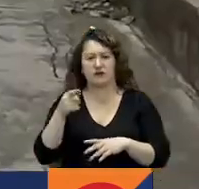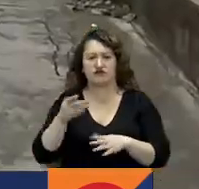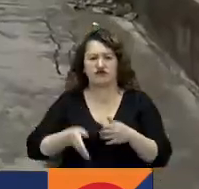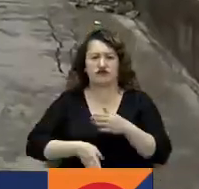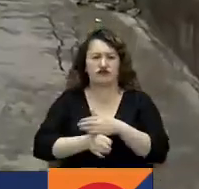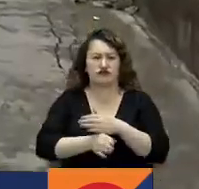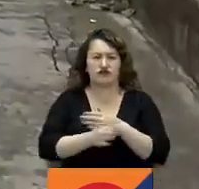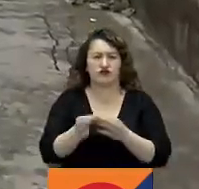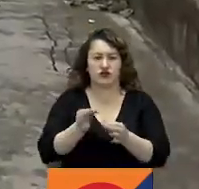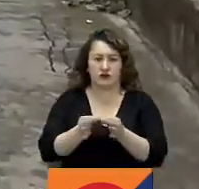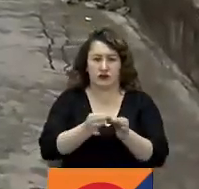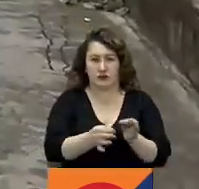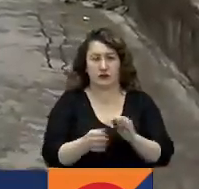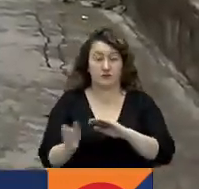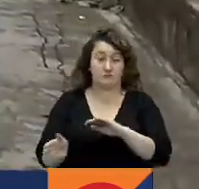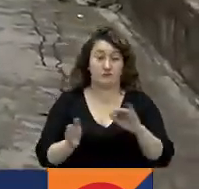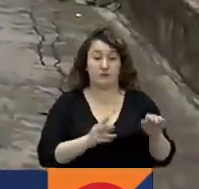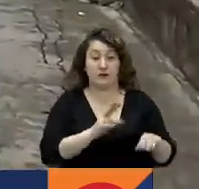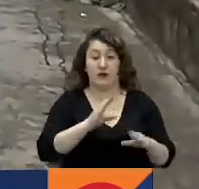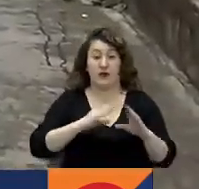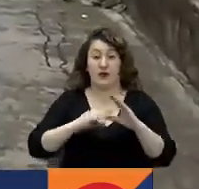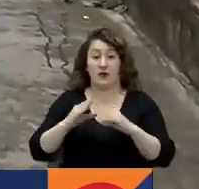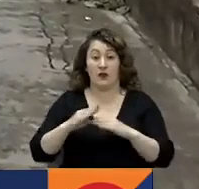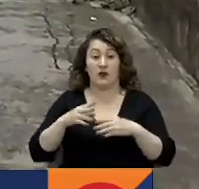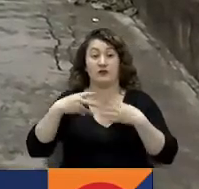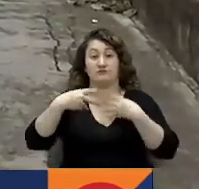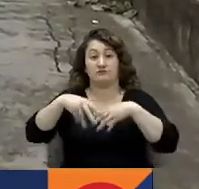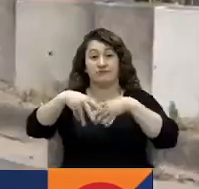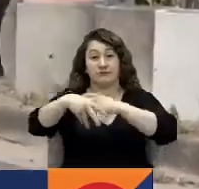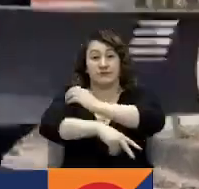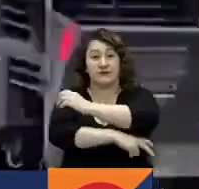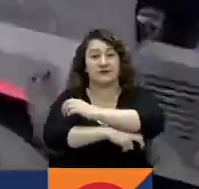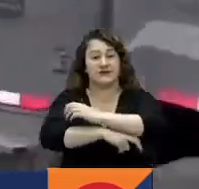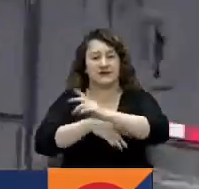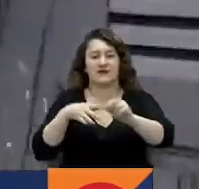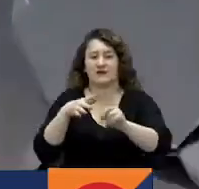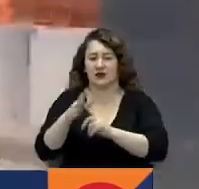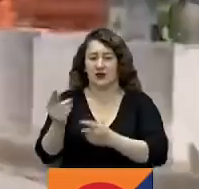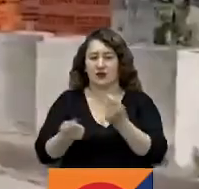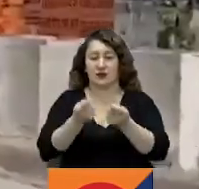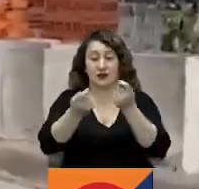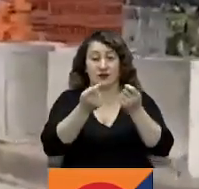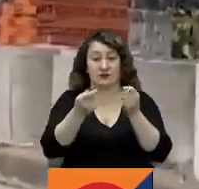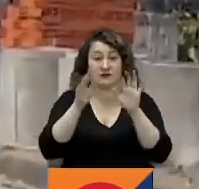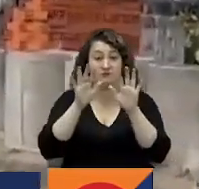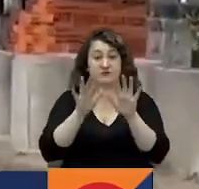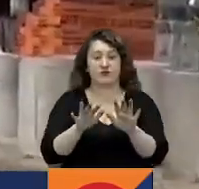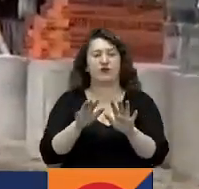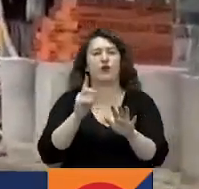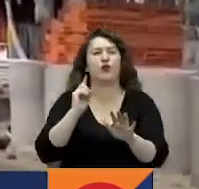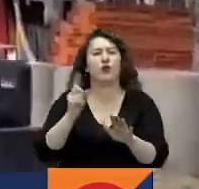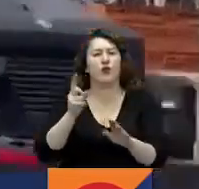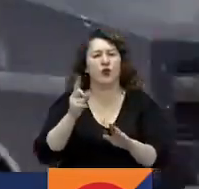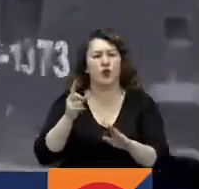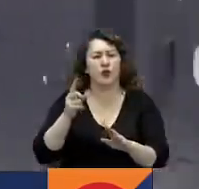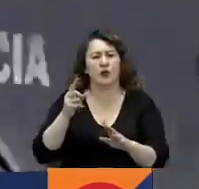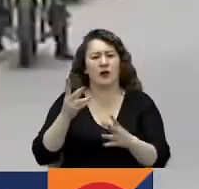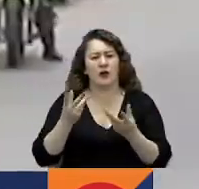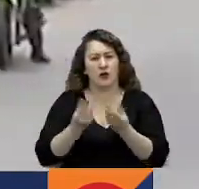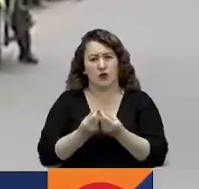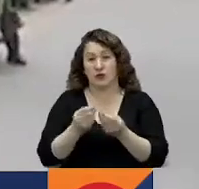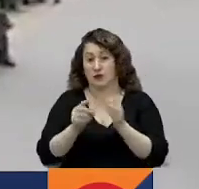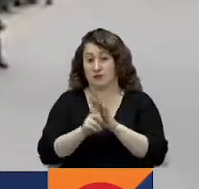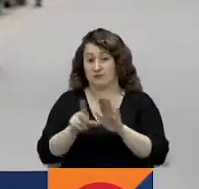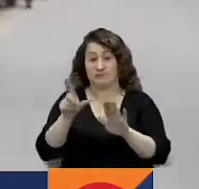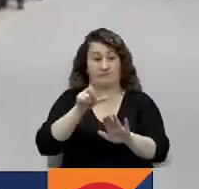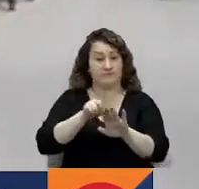municipios. En el Bajo Cauca antioqueño, la protesta minera sigue afectando el comercio. La movilidad fue interrumpida al parecer por mensajes intimidatorios de los grupos ilegales.